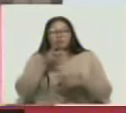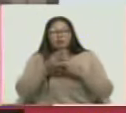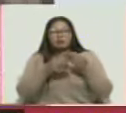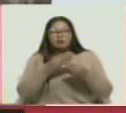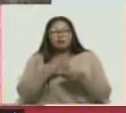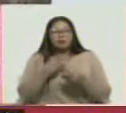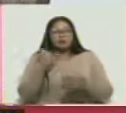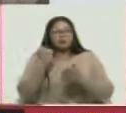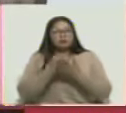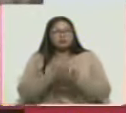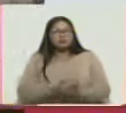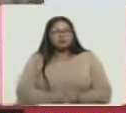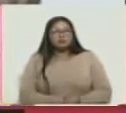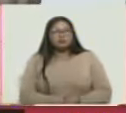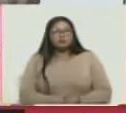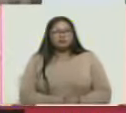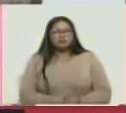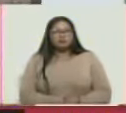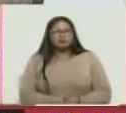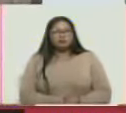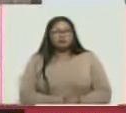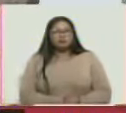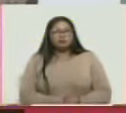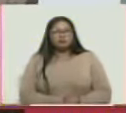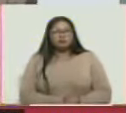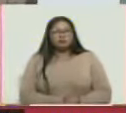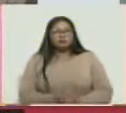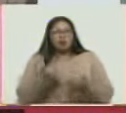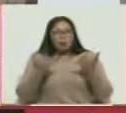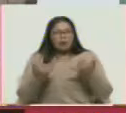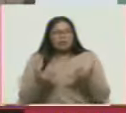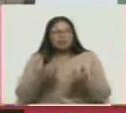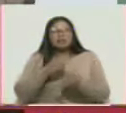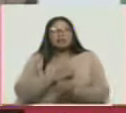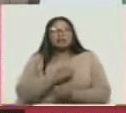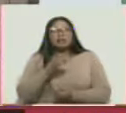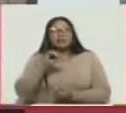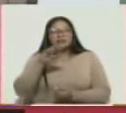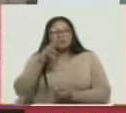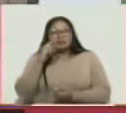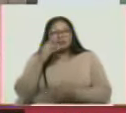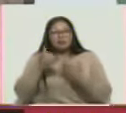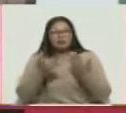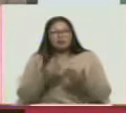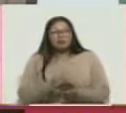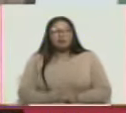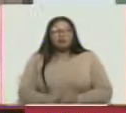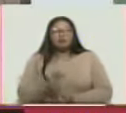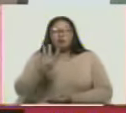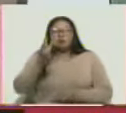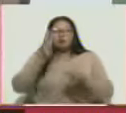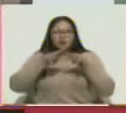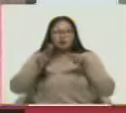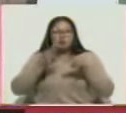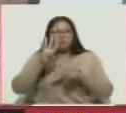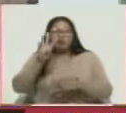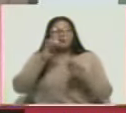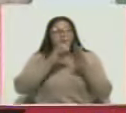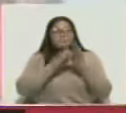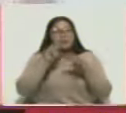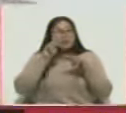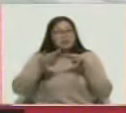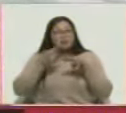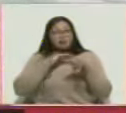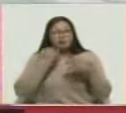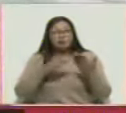objetivo. Esto es lo que Israel en este momento sigue bombardeando la franja de Gaza. ¿Cuántos niños, embajador? Ya 4.000 niños. 4.000 niños,